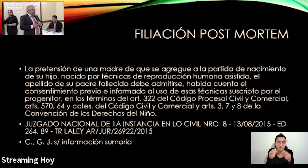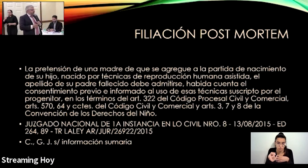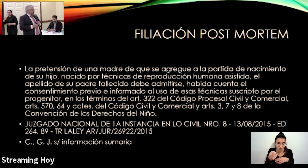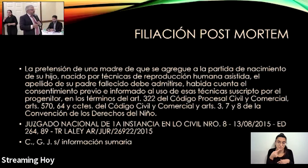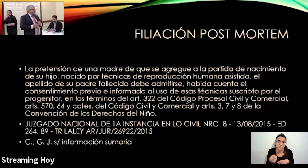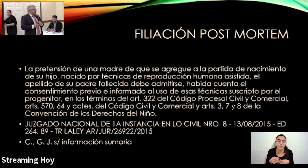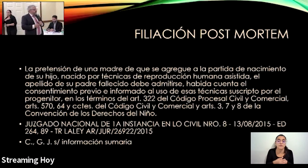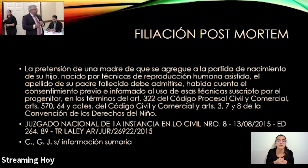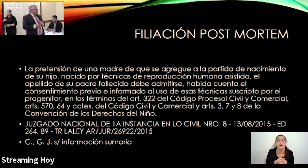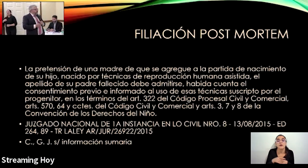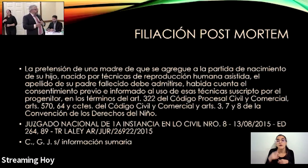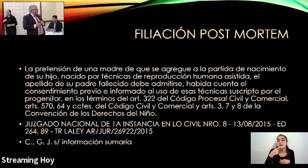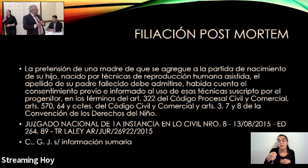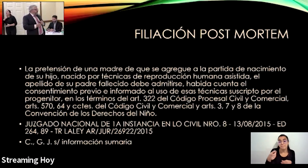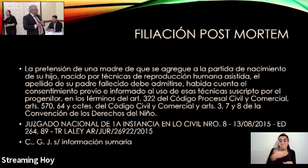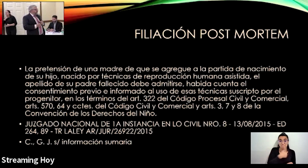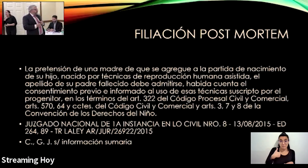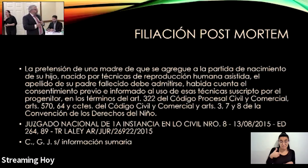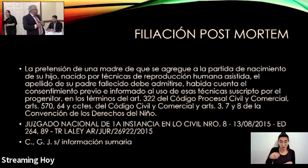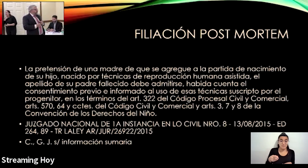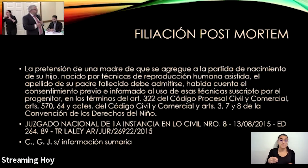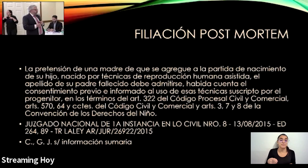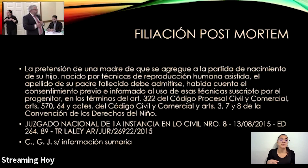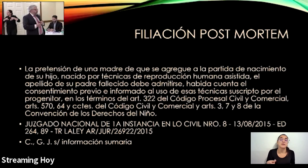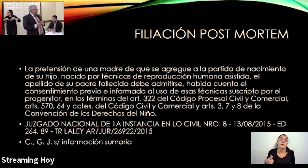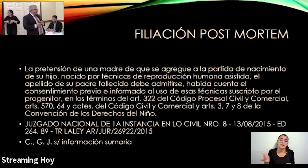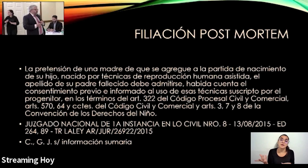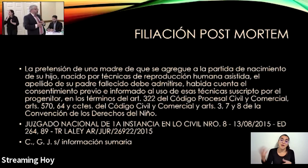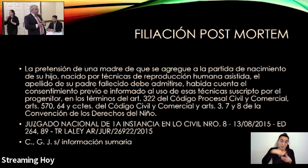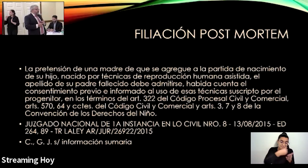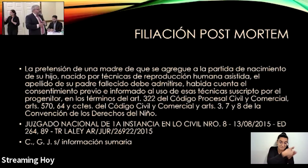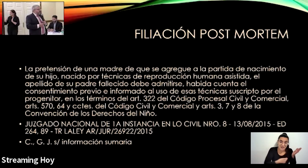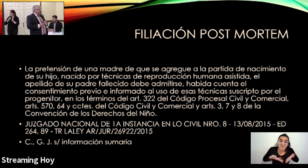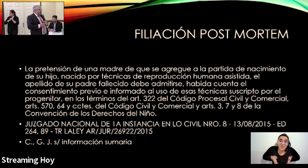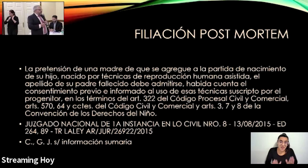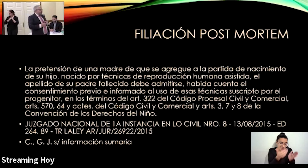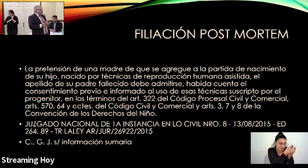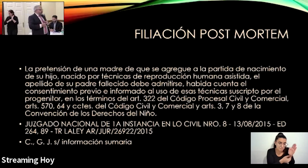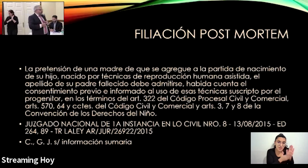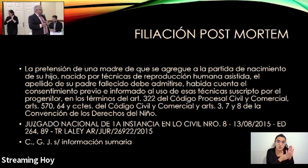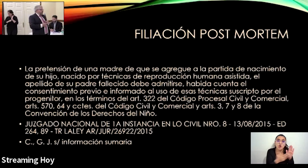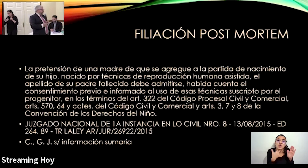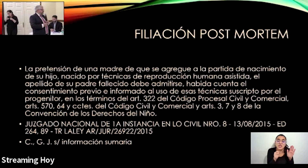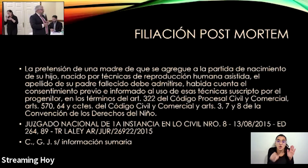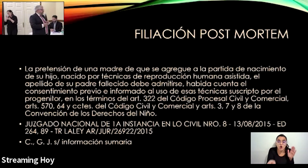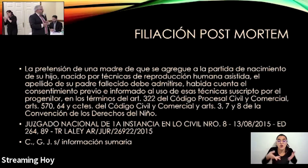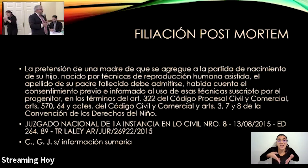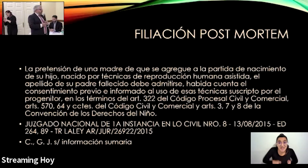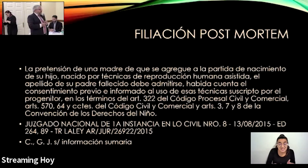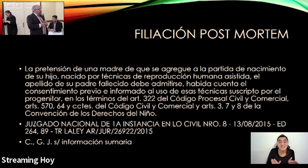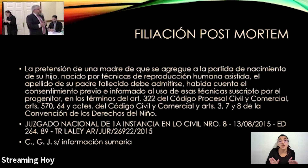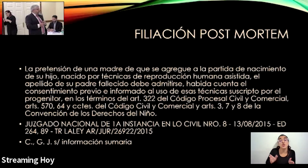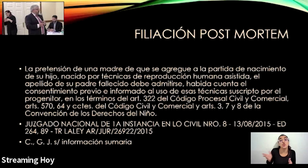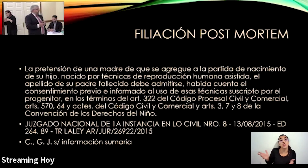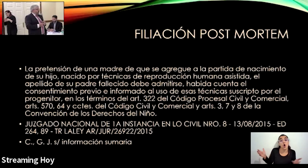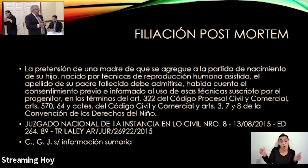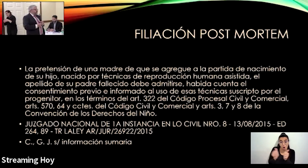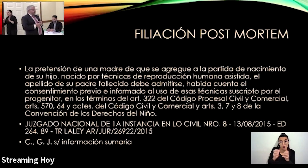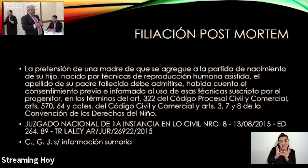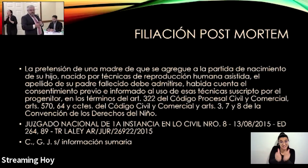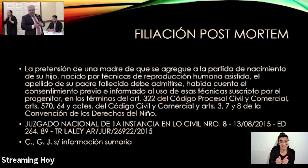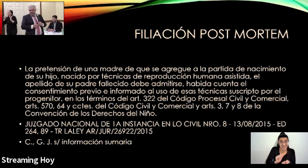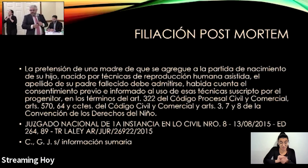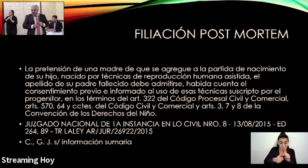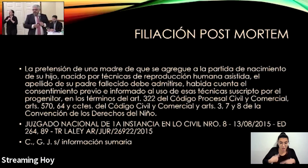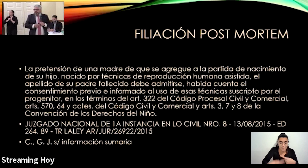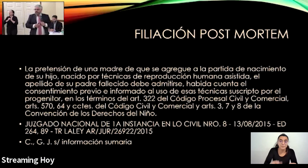la pretensión de una madre de que se agregue a la partida de nacimiento de su hijo, nacido por técnicas de reproducción humana asistida, el apellido de